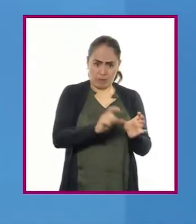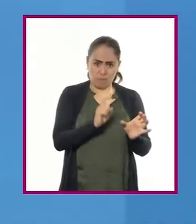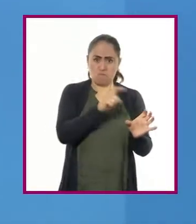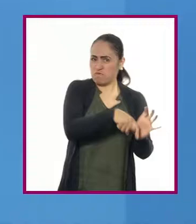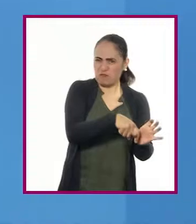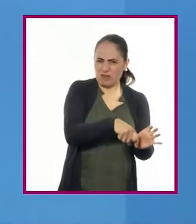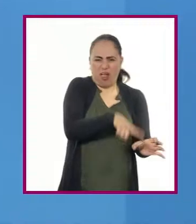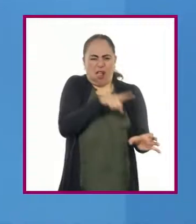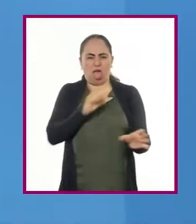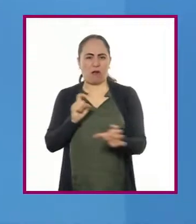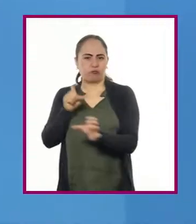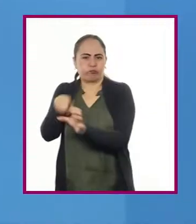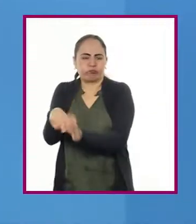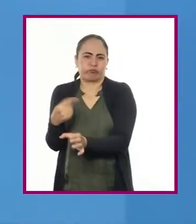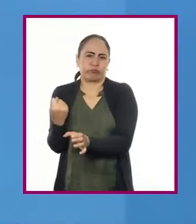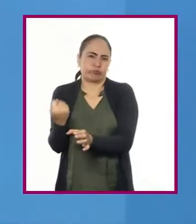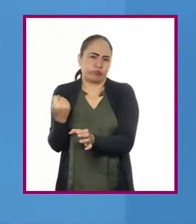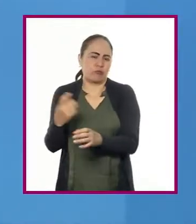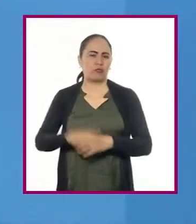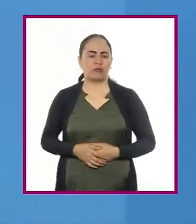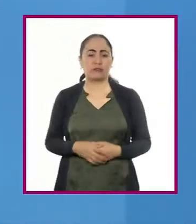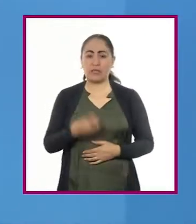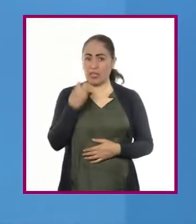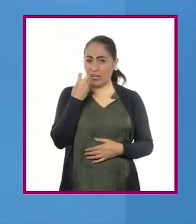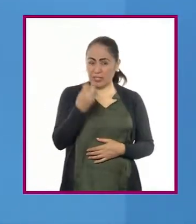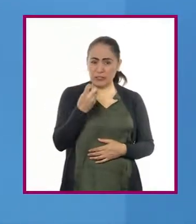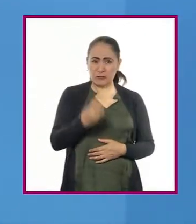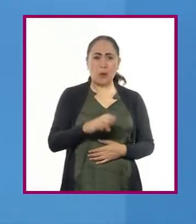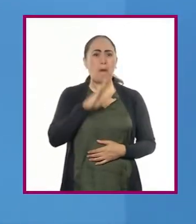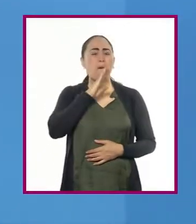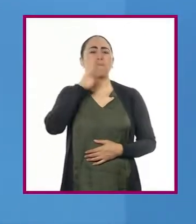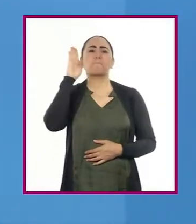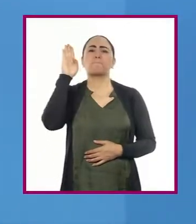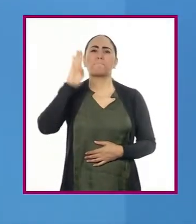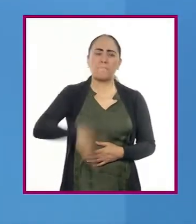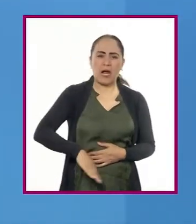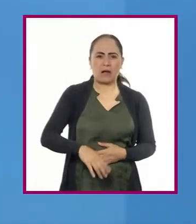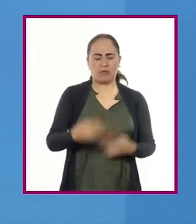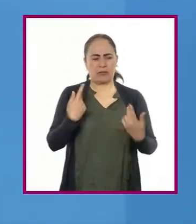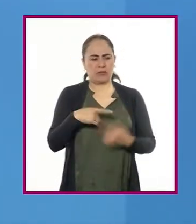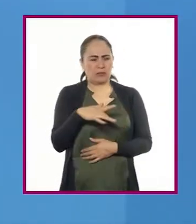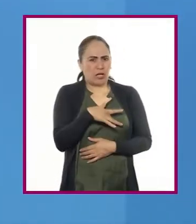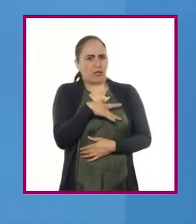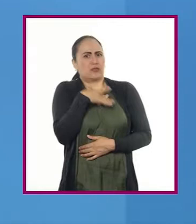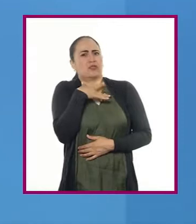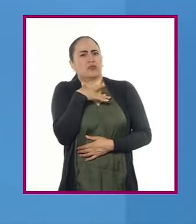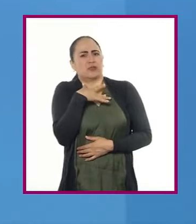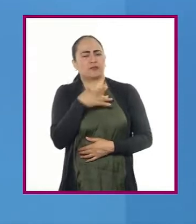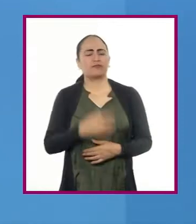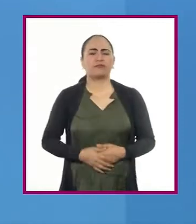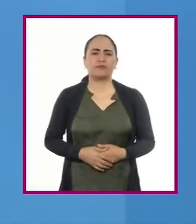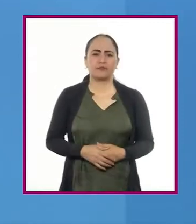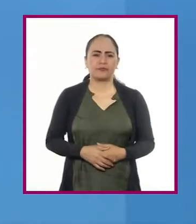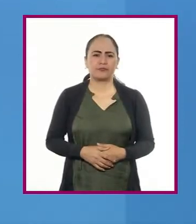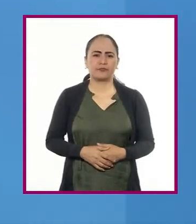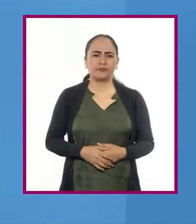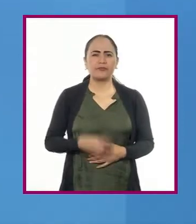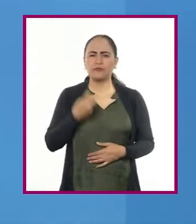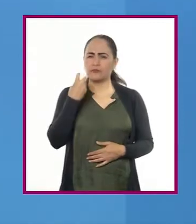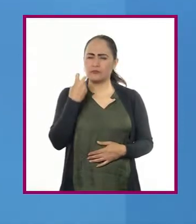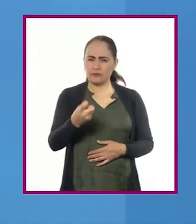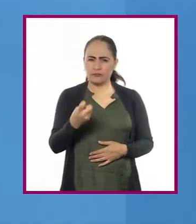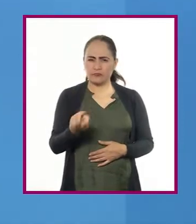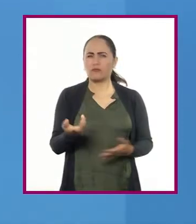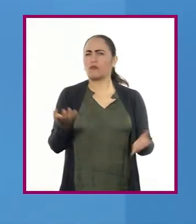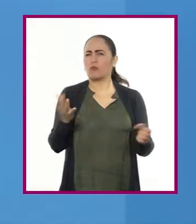la procesión, lo cual era visto como una ofensa para los afectados. Esta forma de actuar tiene